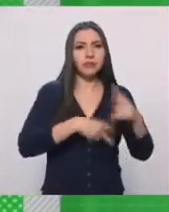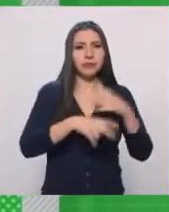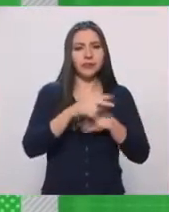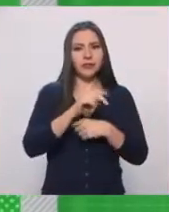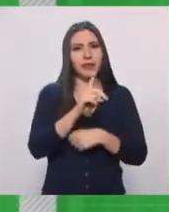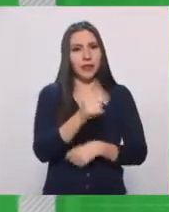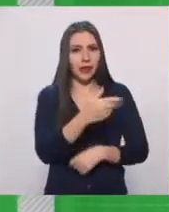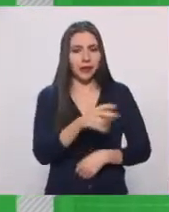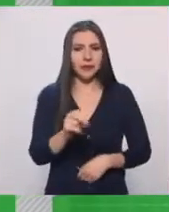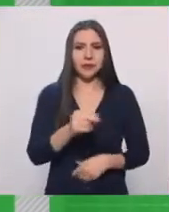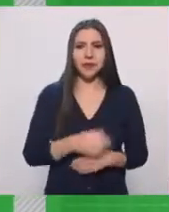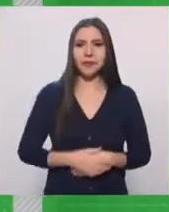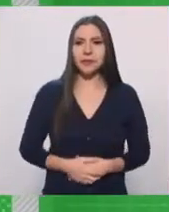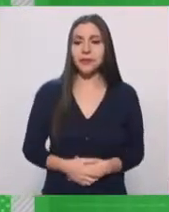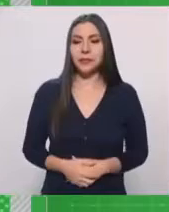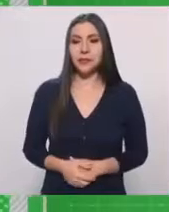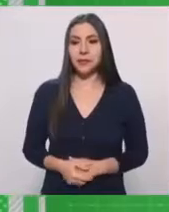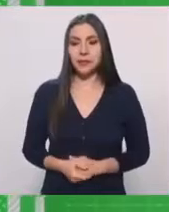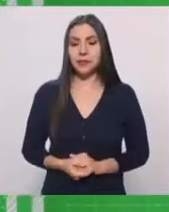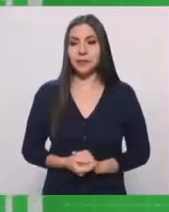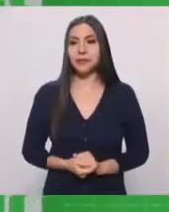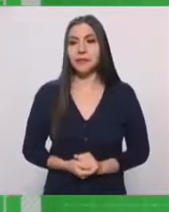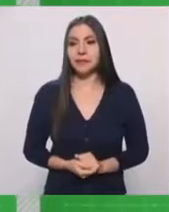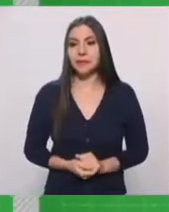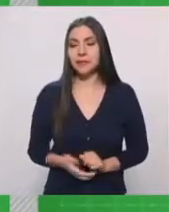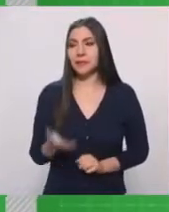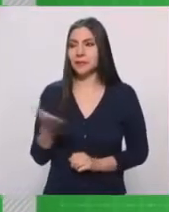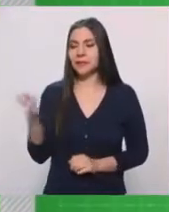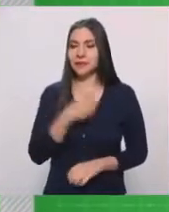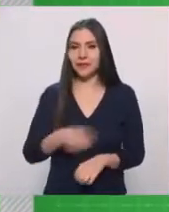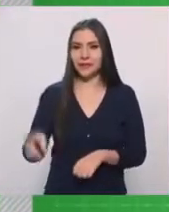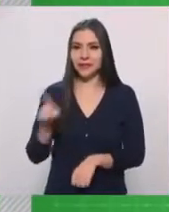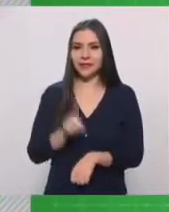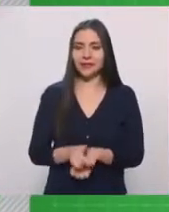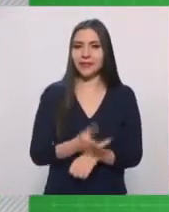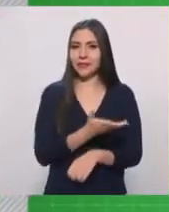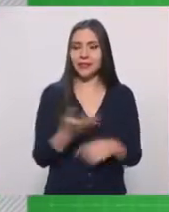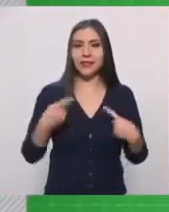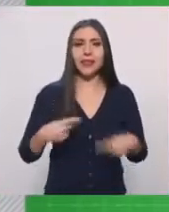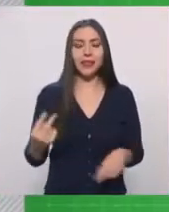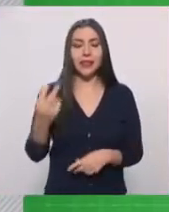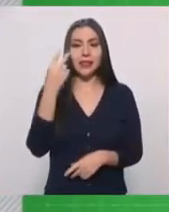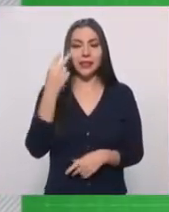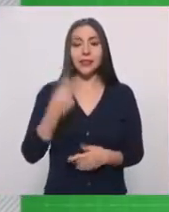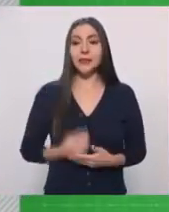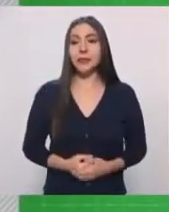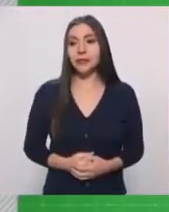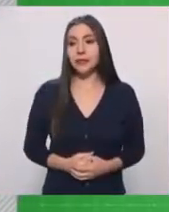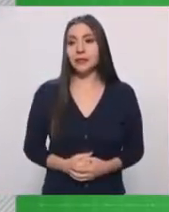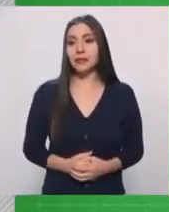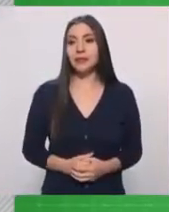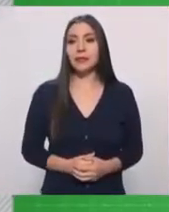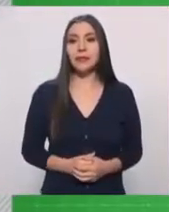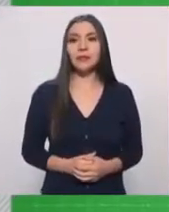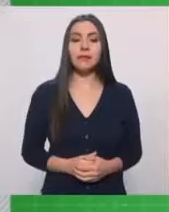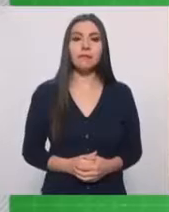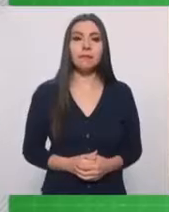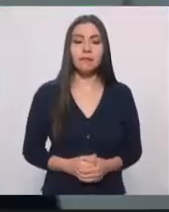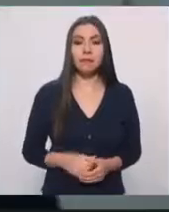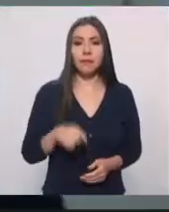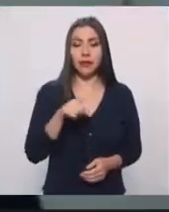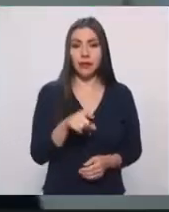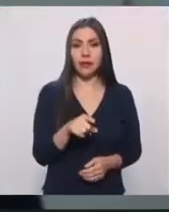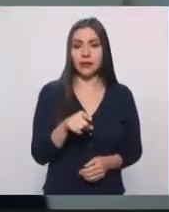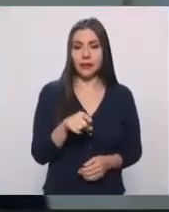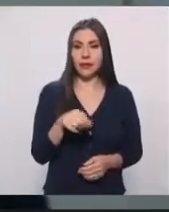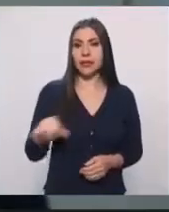¿Qué tal? Buenos días a ambos y buenos días a la audiencia también. Sí, bueno, en efecto, pues esto es un tema muy interesante